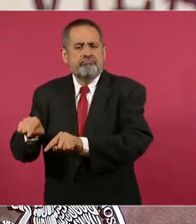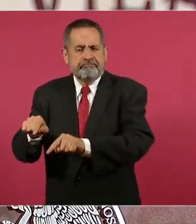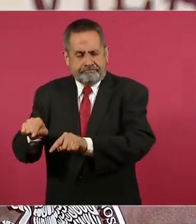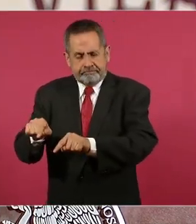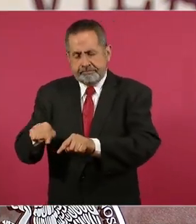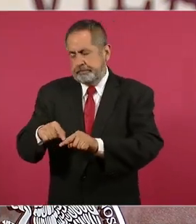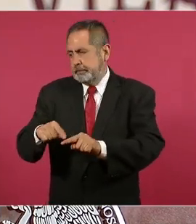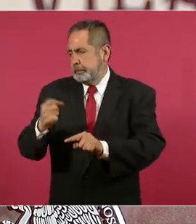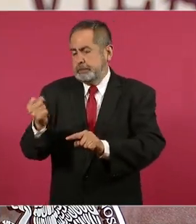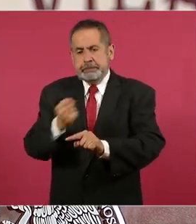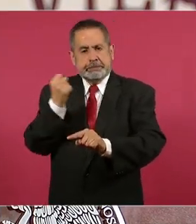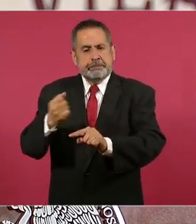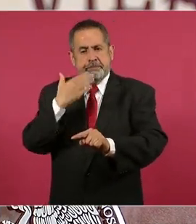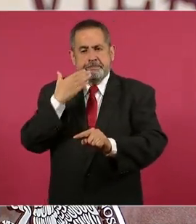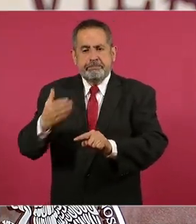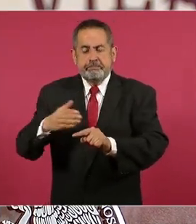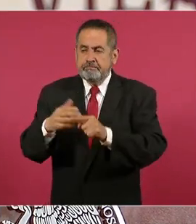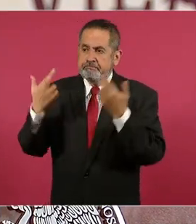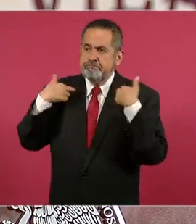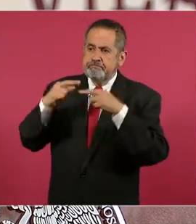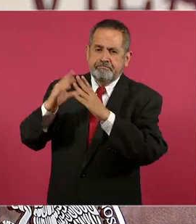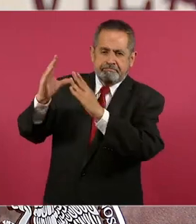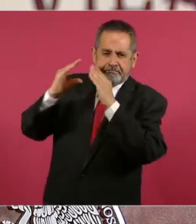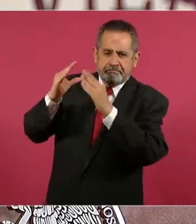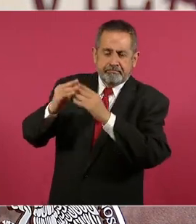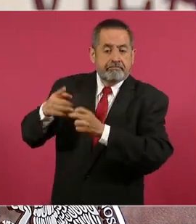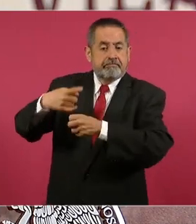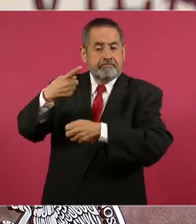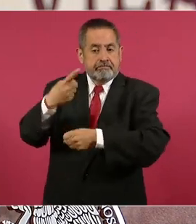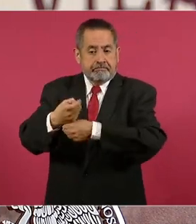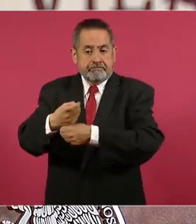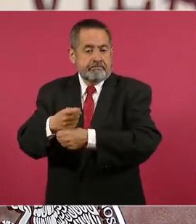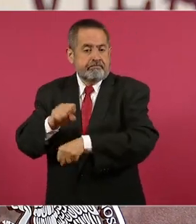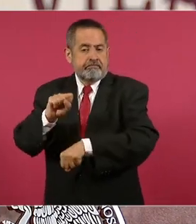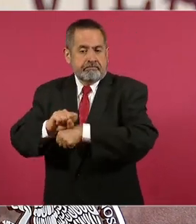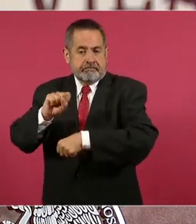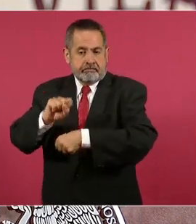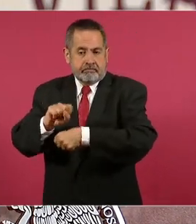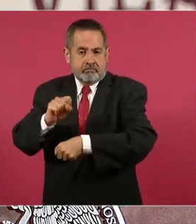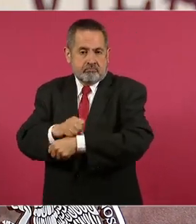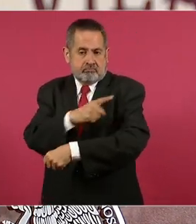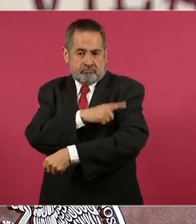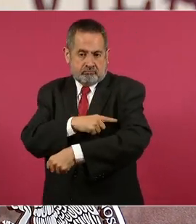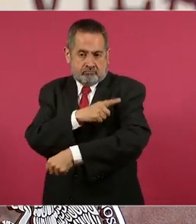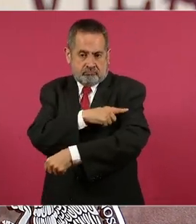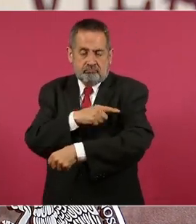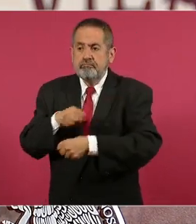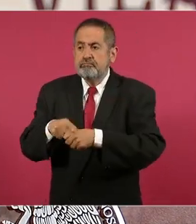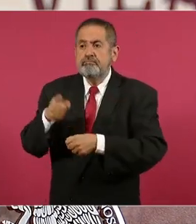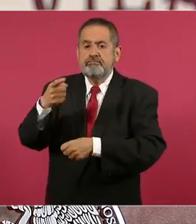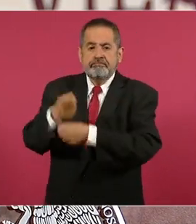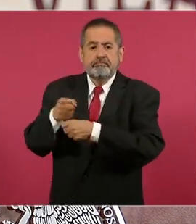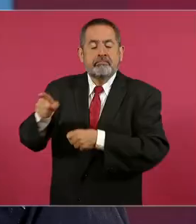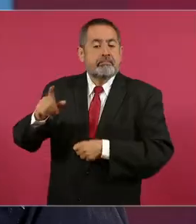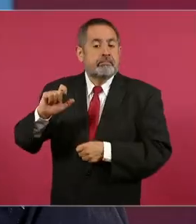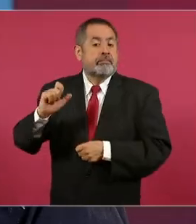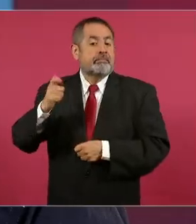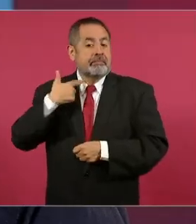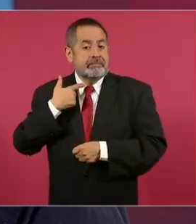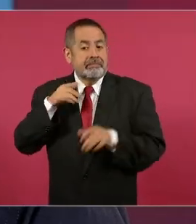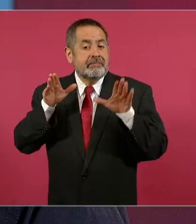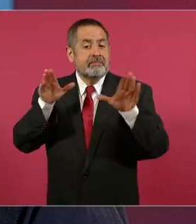Tuve la fortuna de que mi profesor de primer año de secundaria fuera un veterano del Escuadrón